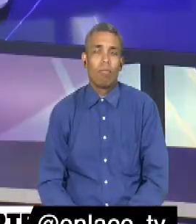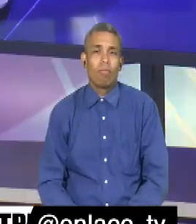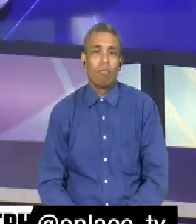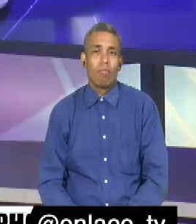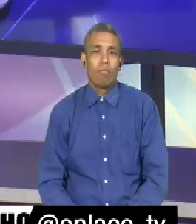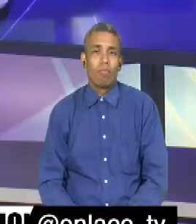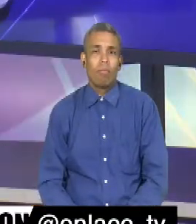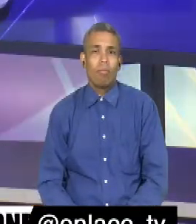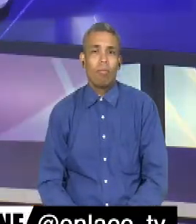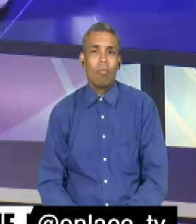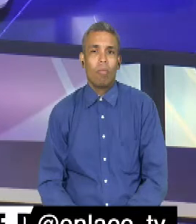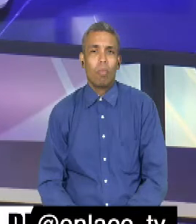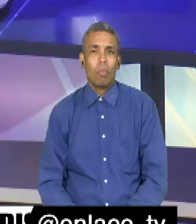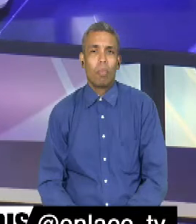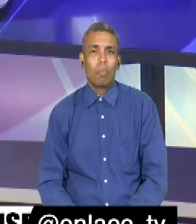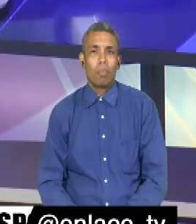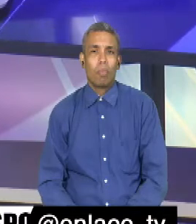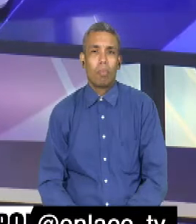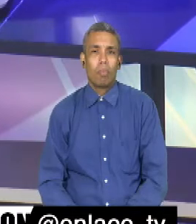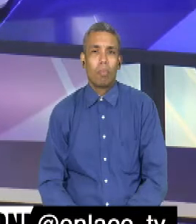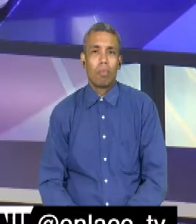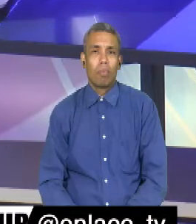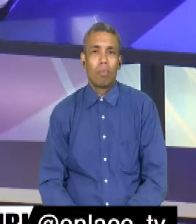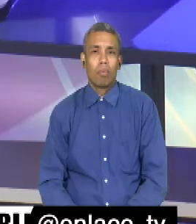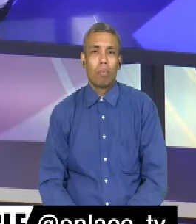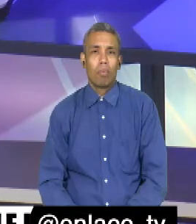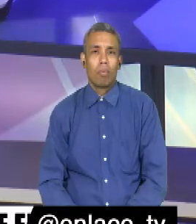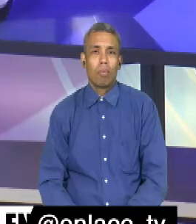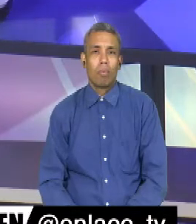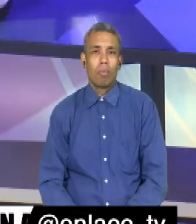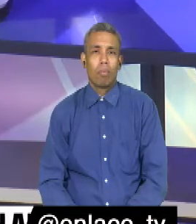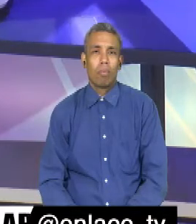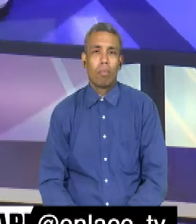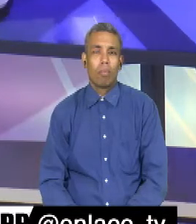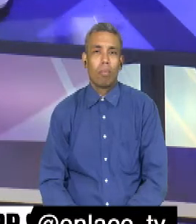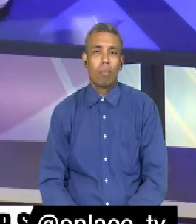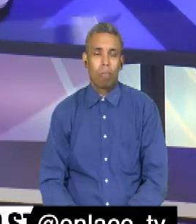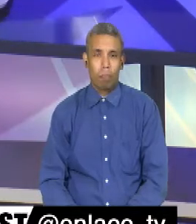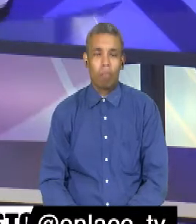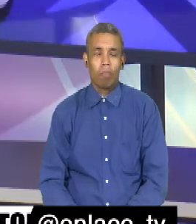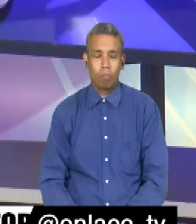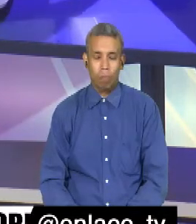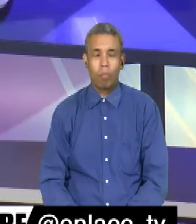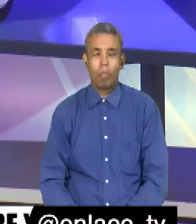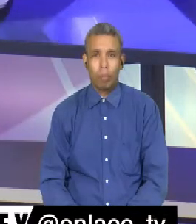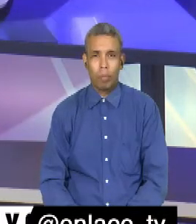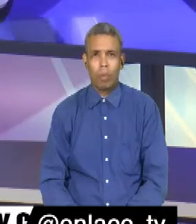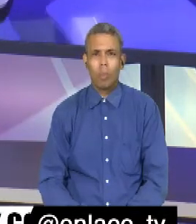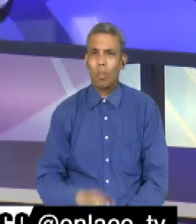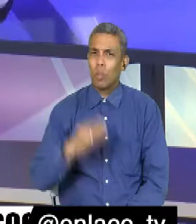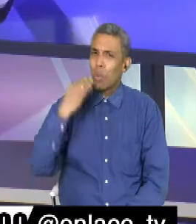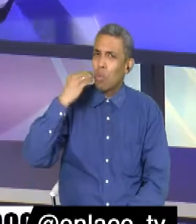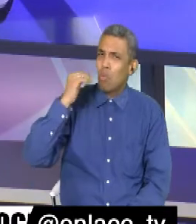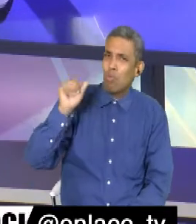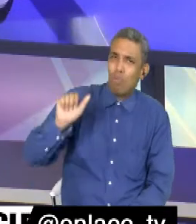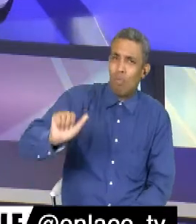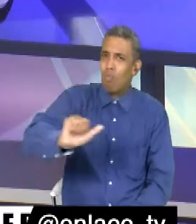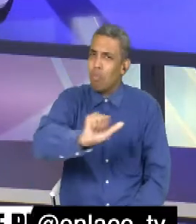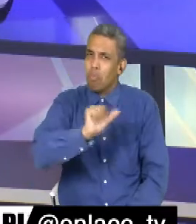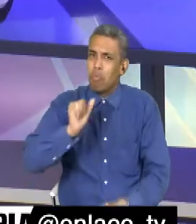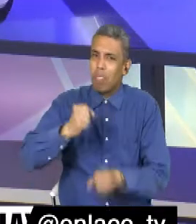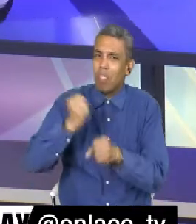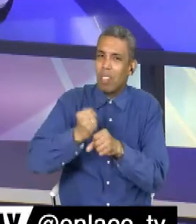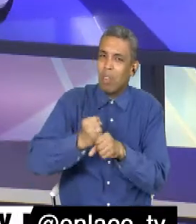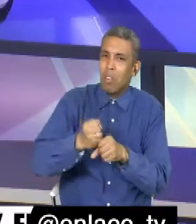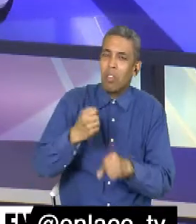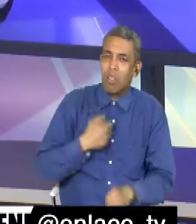En el malecón del Cristo Petrolero ya se comenzaron a ubicar algunas mujeres artesanas, quienes aseguraron que encuentran en este lugar una alternativa de empleo. Para